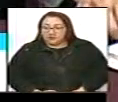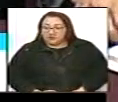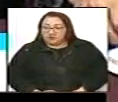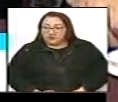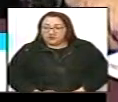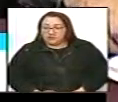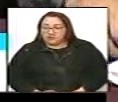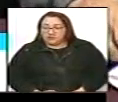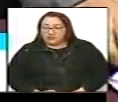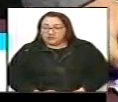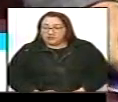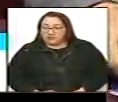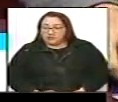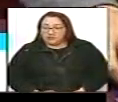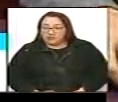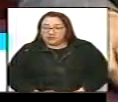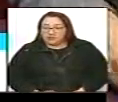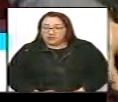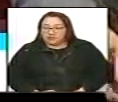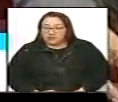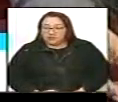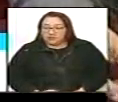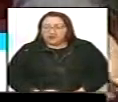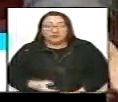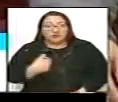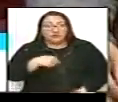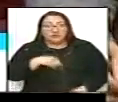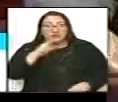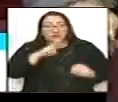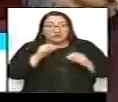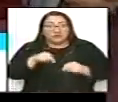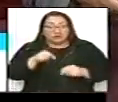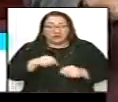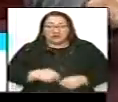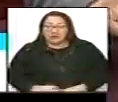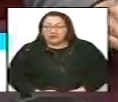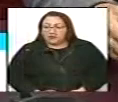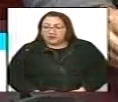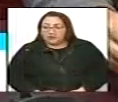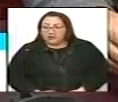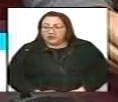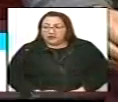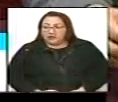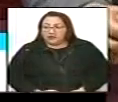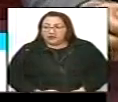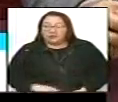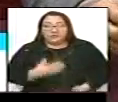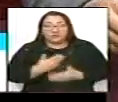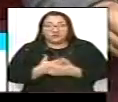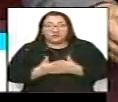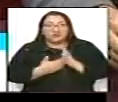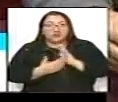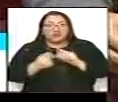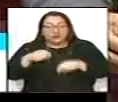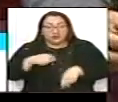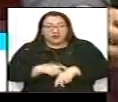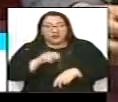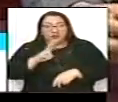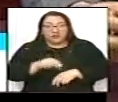poder investigar estos hechos. Y lo que tenemos que merituar acá es si las evidencias presentadas por ella en